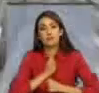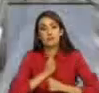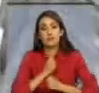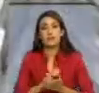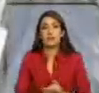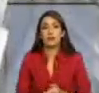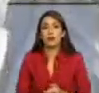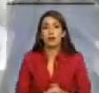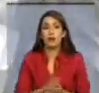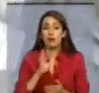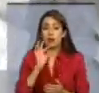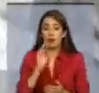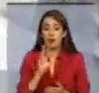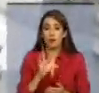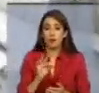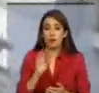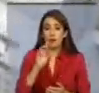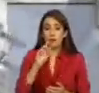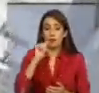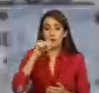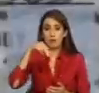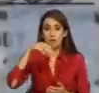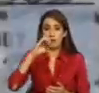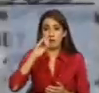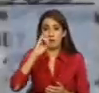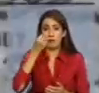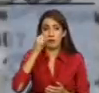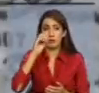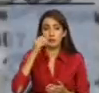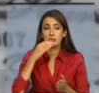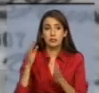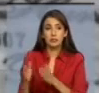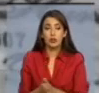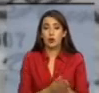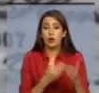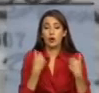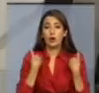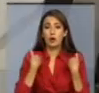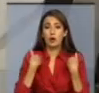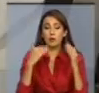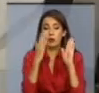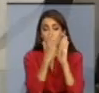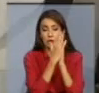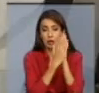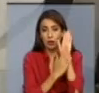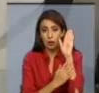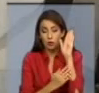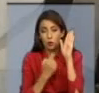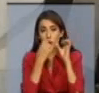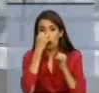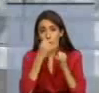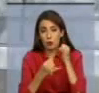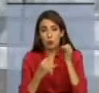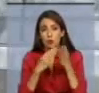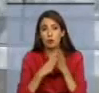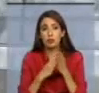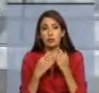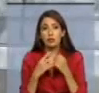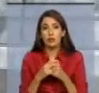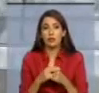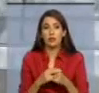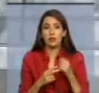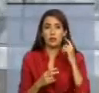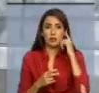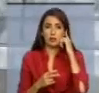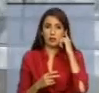Francisco Rivera, más que un escultor, es un tallador de lápidas, de quienes son llamados a su última morada. El amor trabaja en las